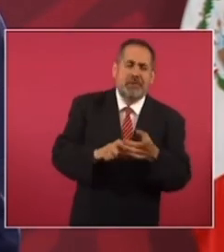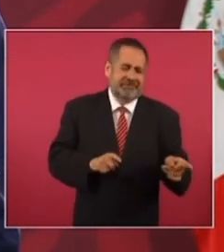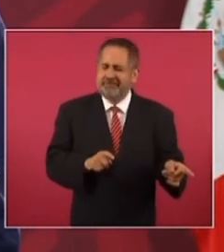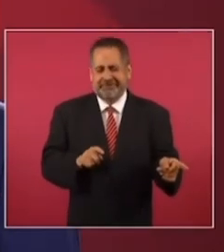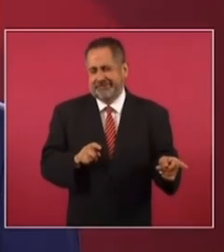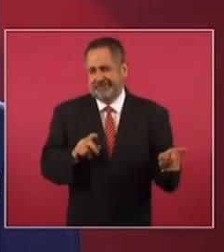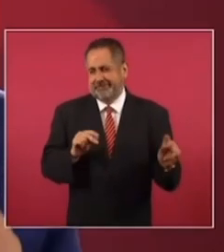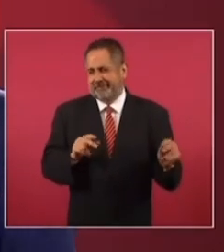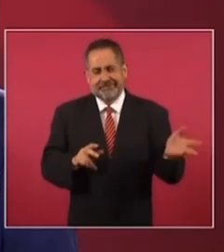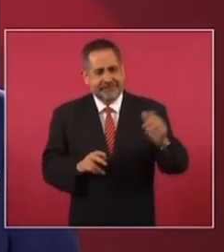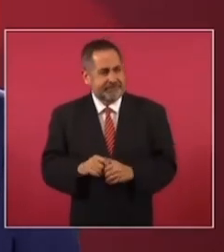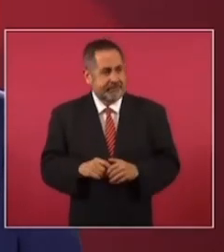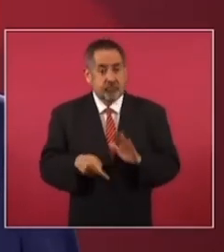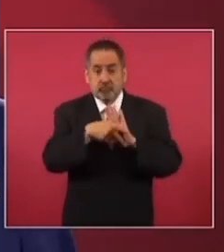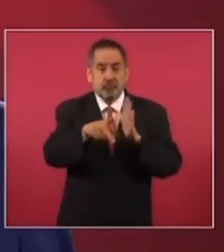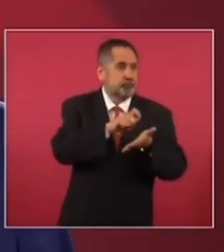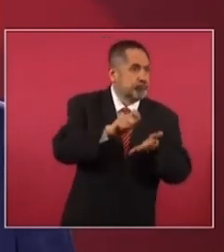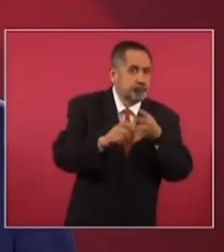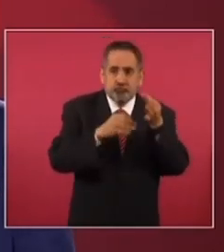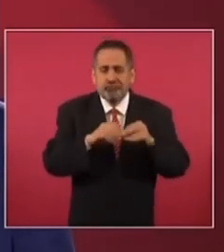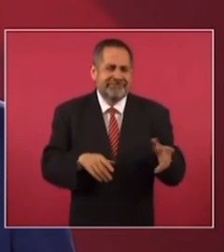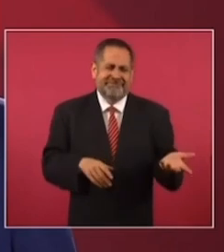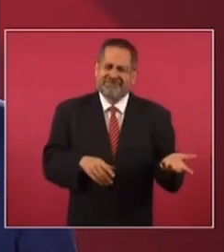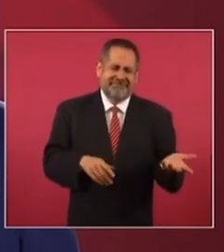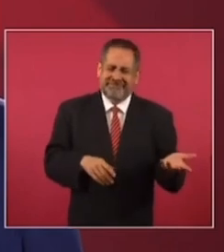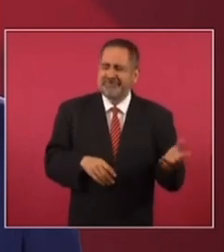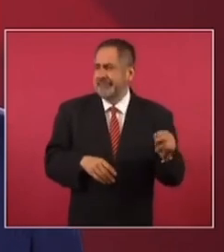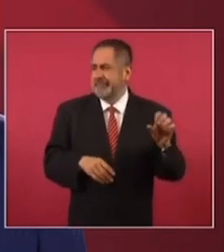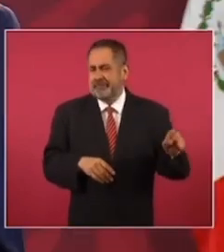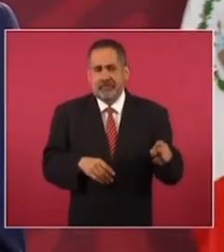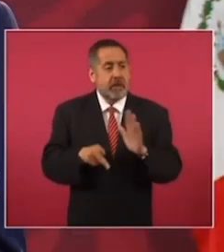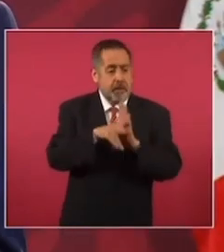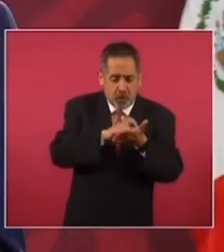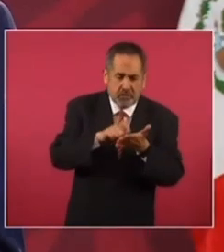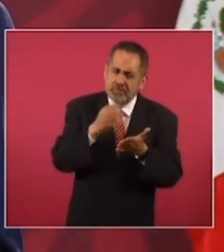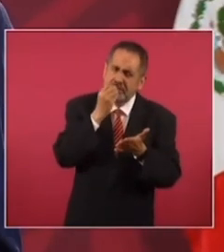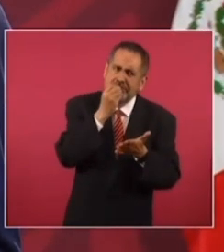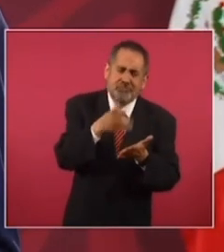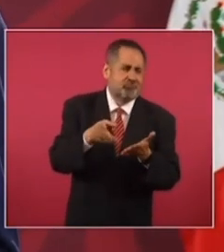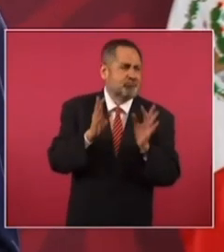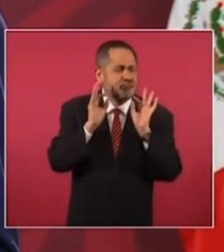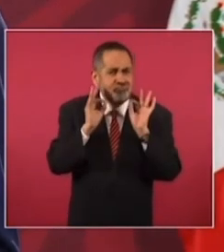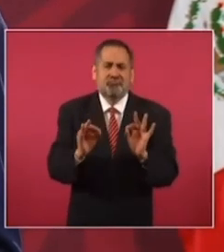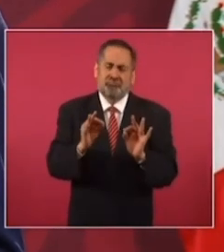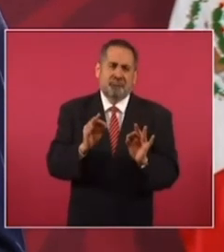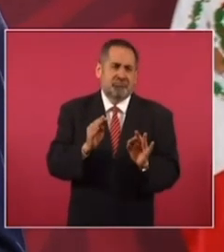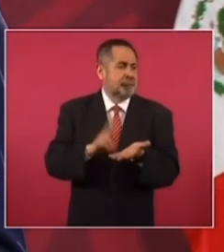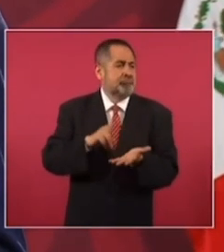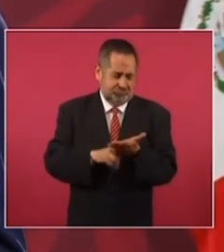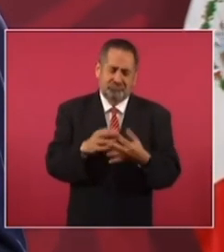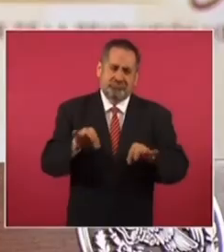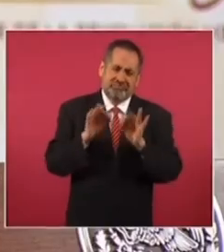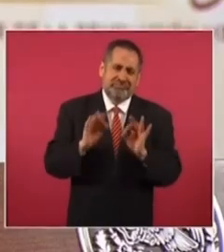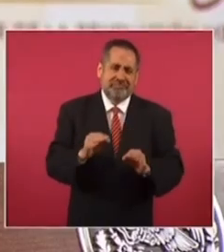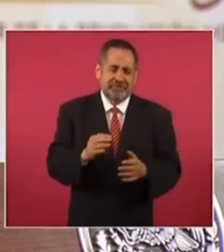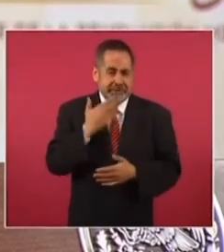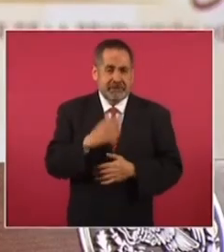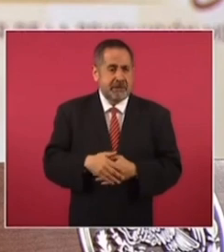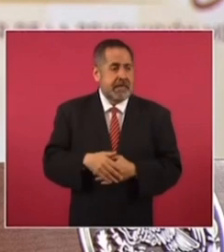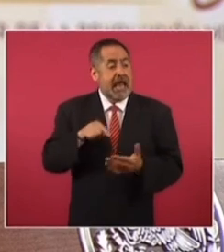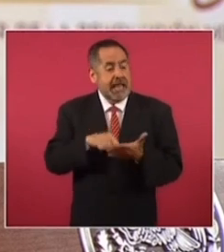retire. Pero bien la risa, es que no puede con Loret. Y él piensa que con una risita y con eso ya tapó todo el